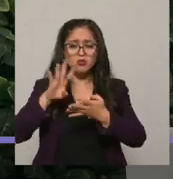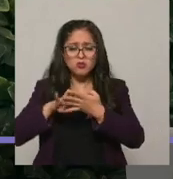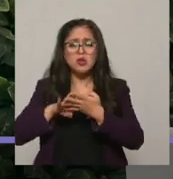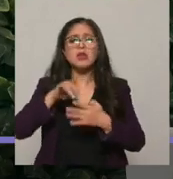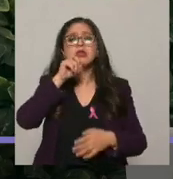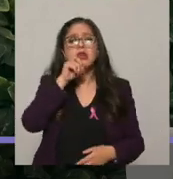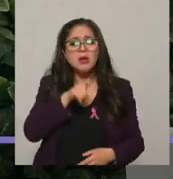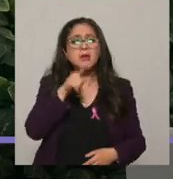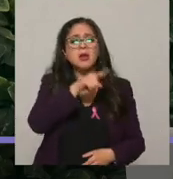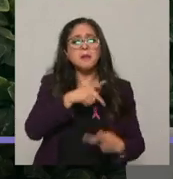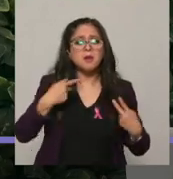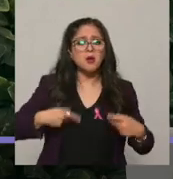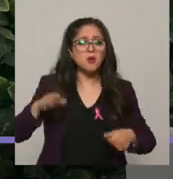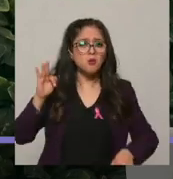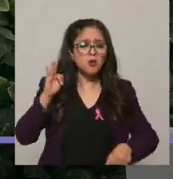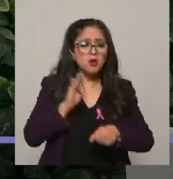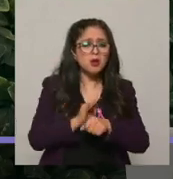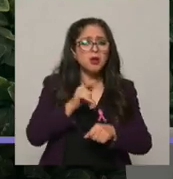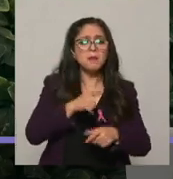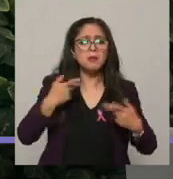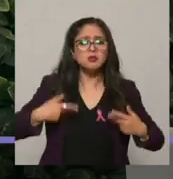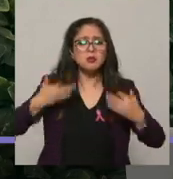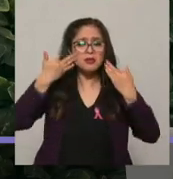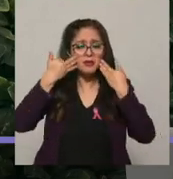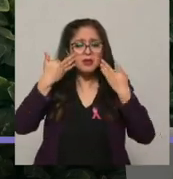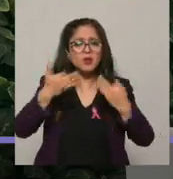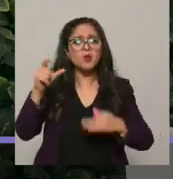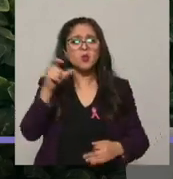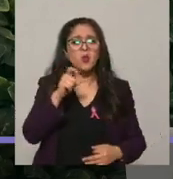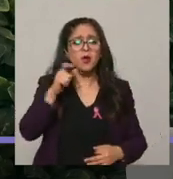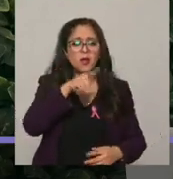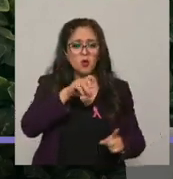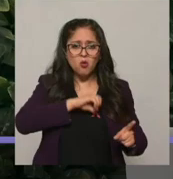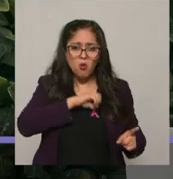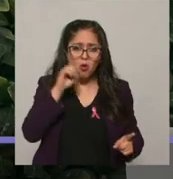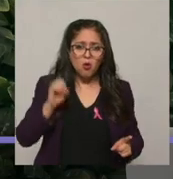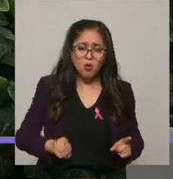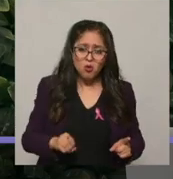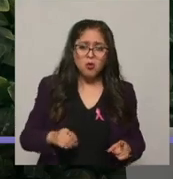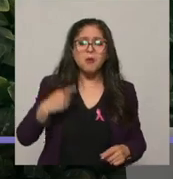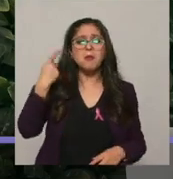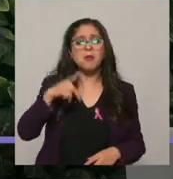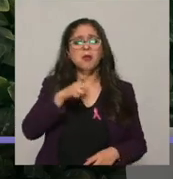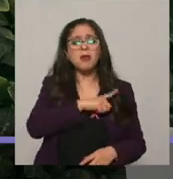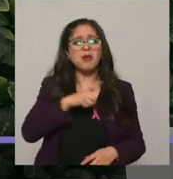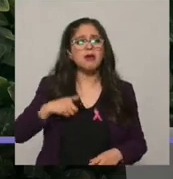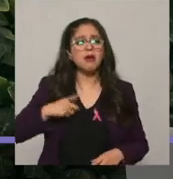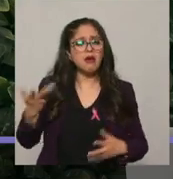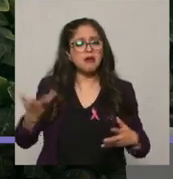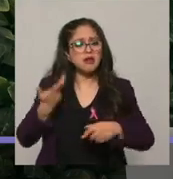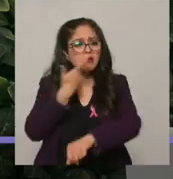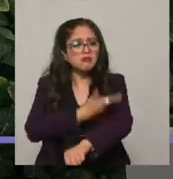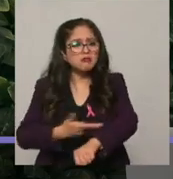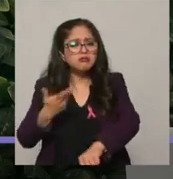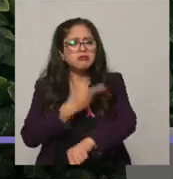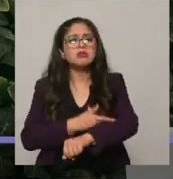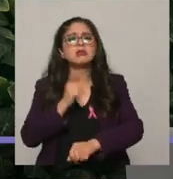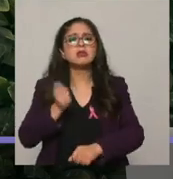de protección para las personas que son víctimas y testigos de los crímenes de odio, pero también con acciones concretas que se traducen